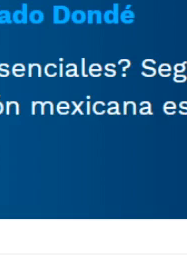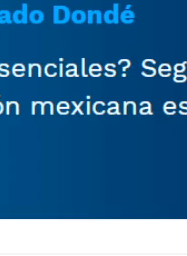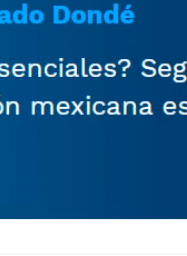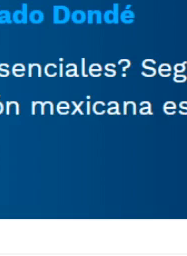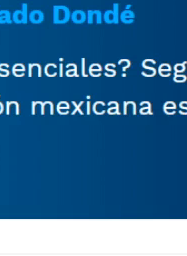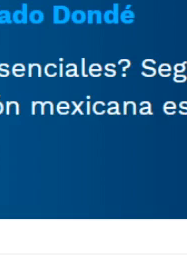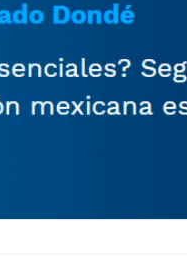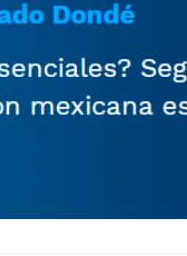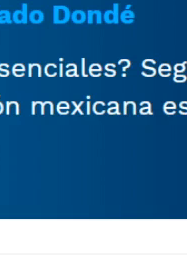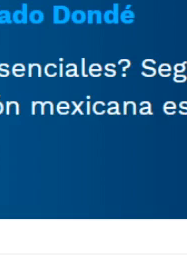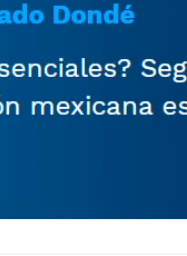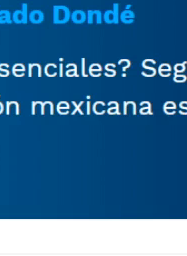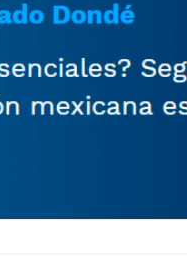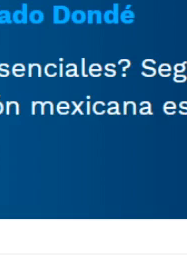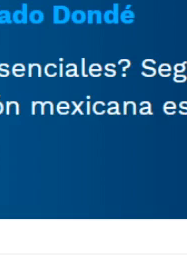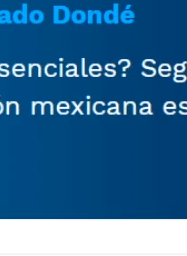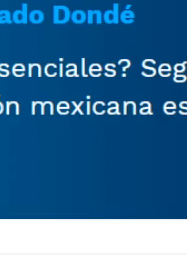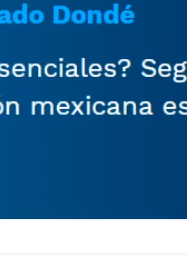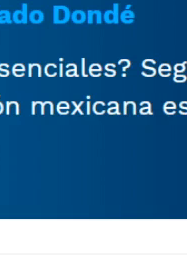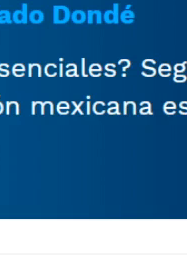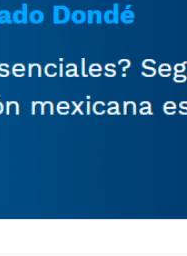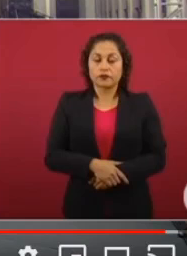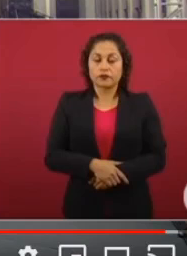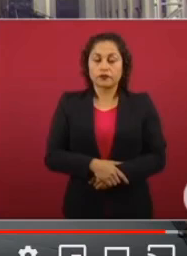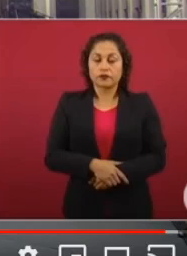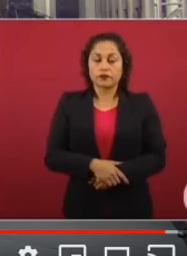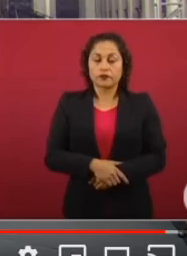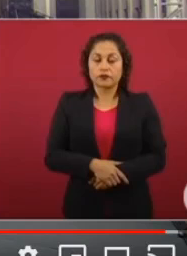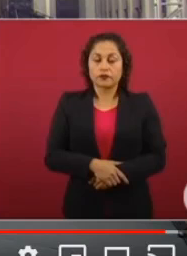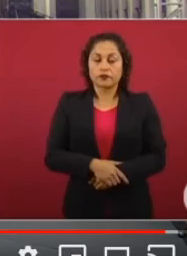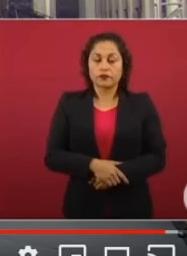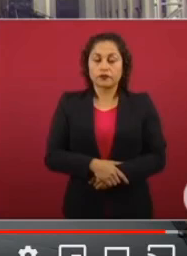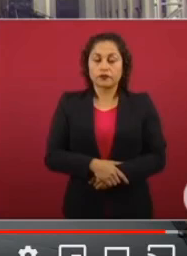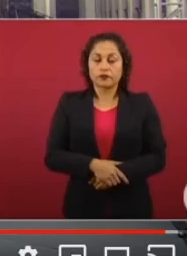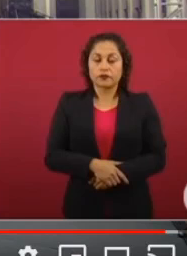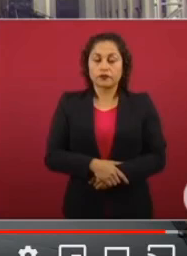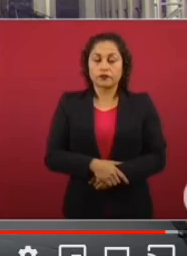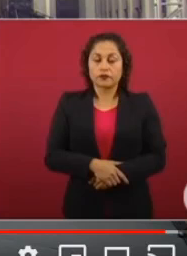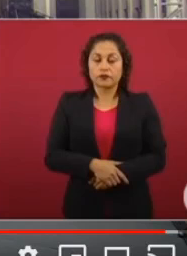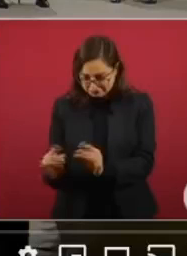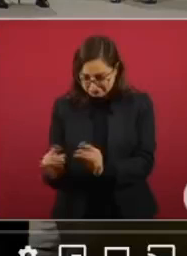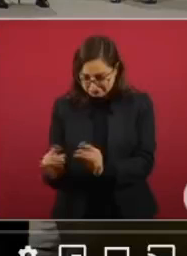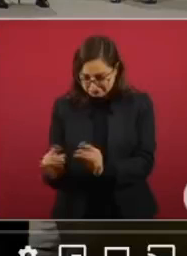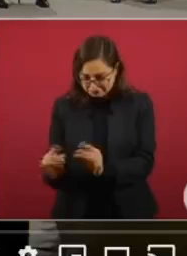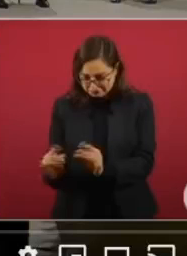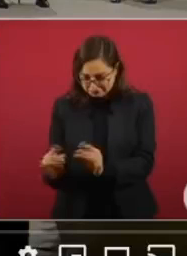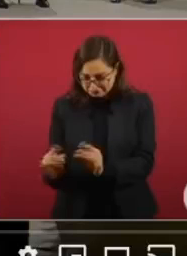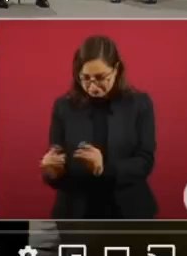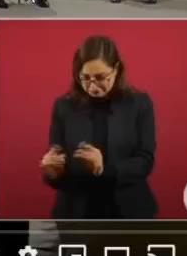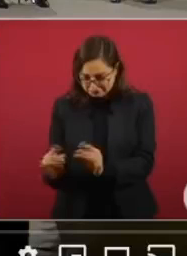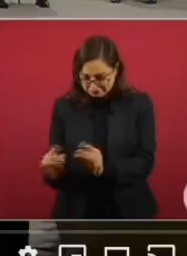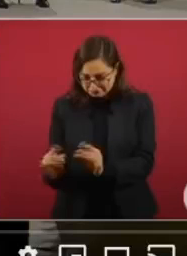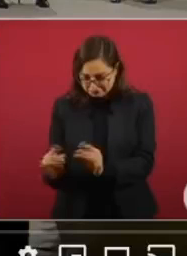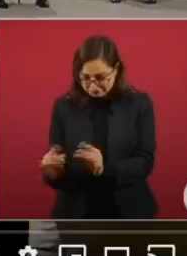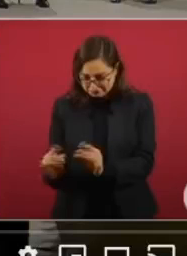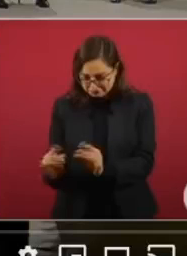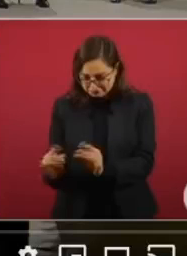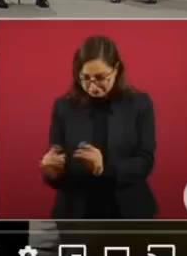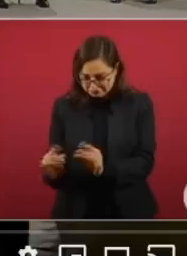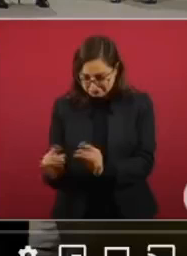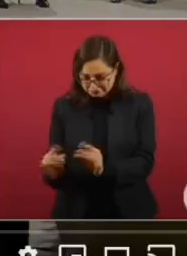lo que nos dice en la conferencia el presidente y el secretario de